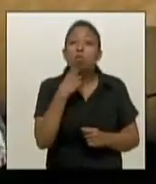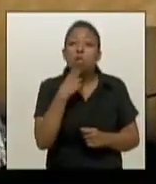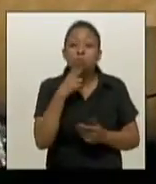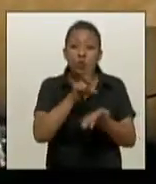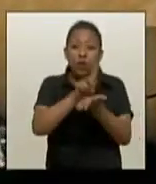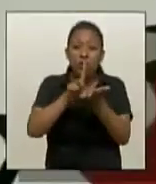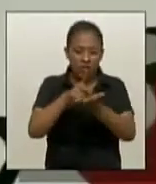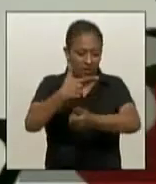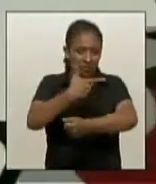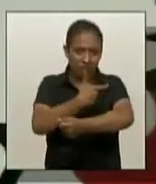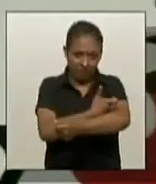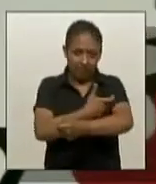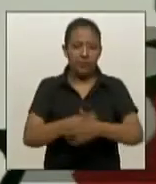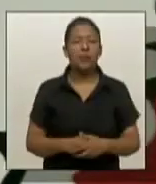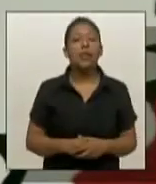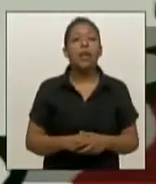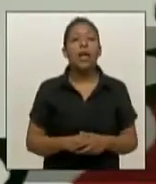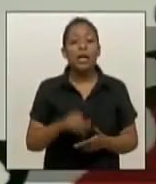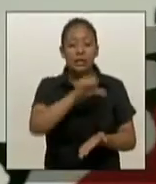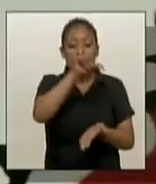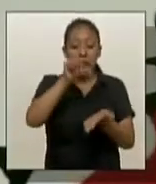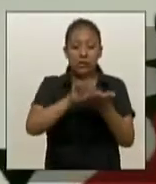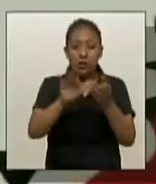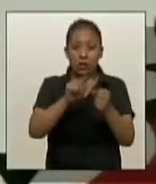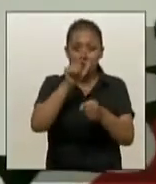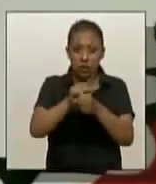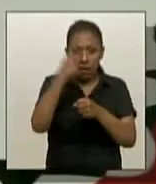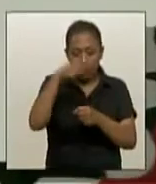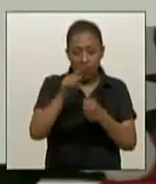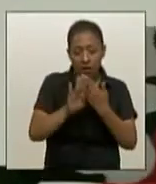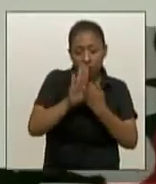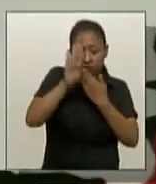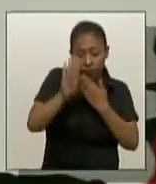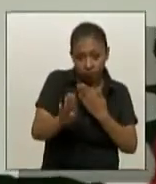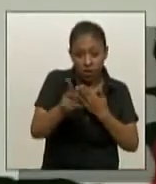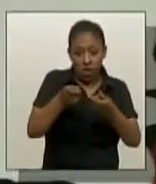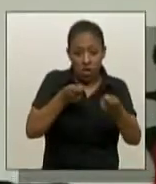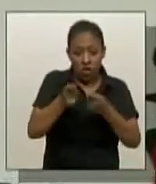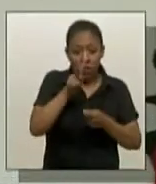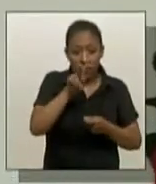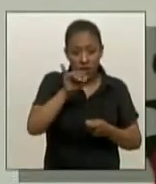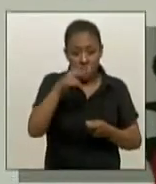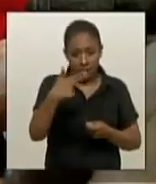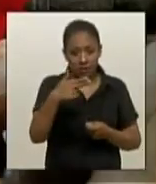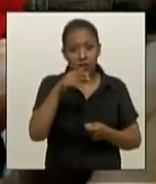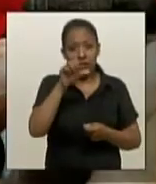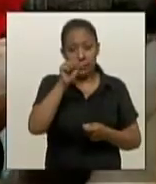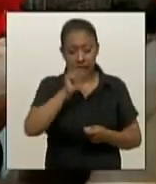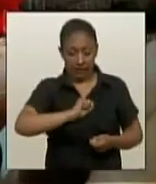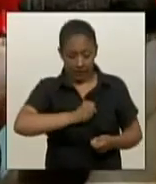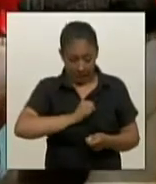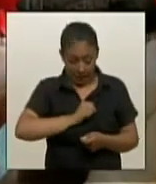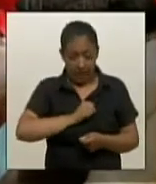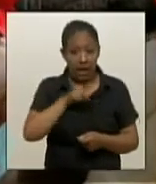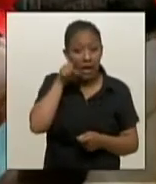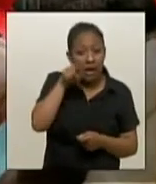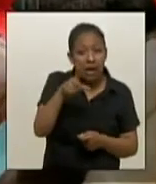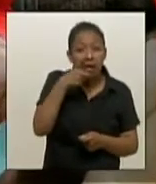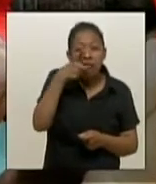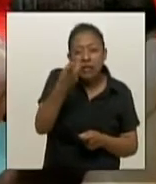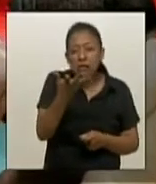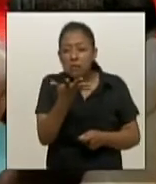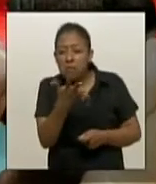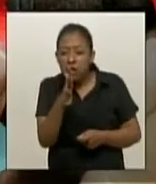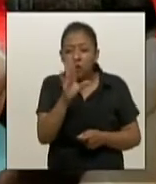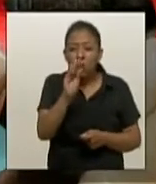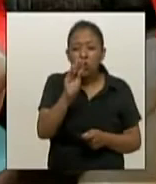drogas inyectables. El Centro Nacional para la Prevención y Control de VIH-Sida, CENSIDA, estima que 80.000